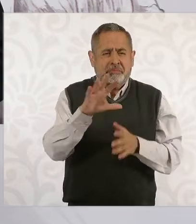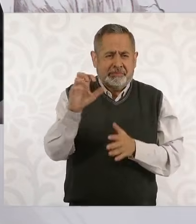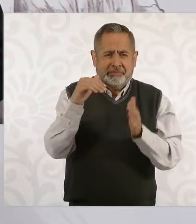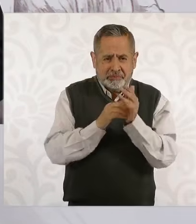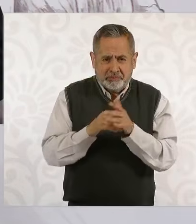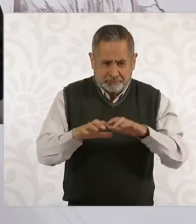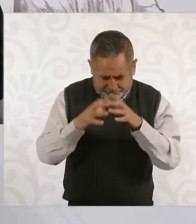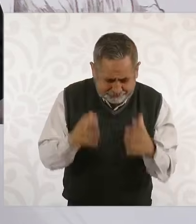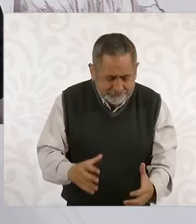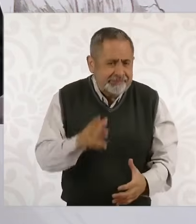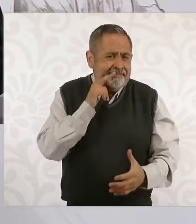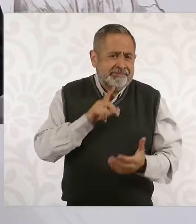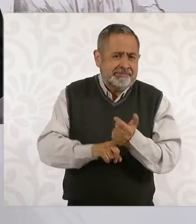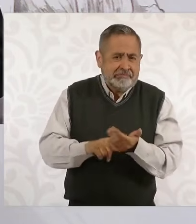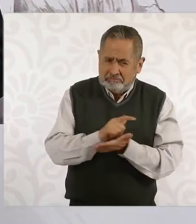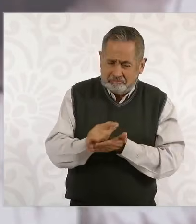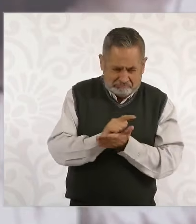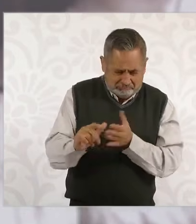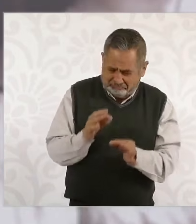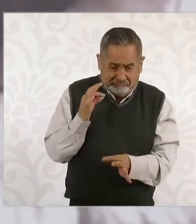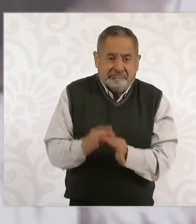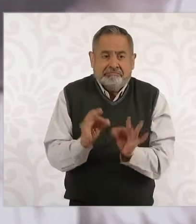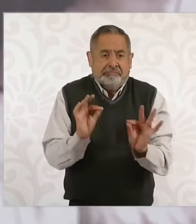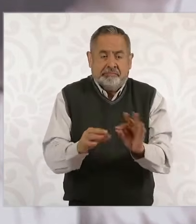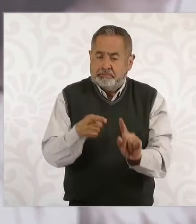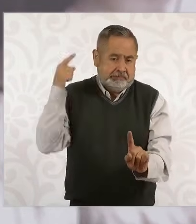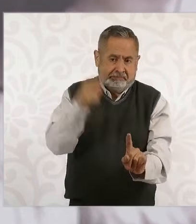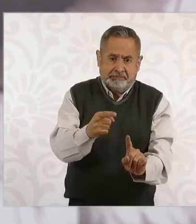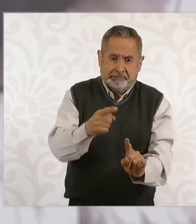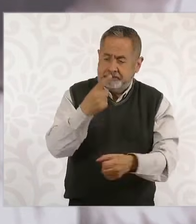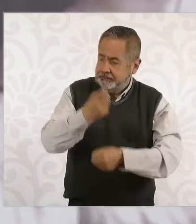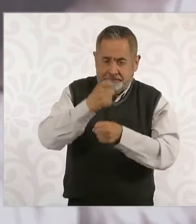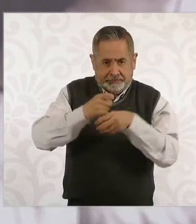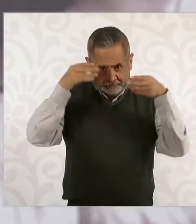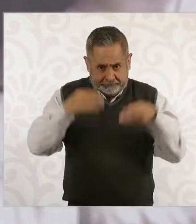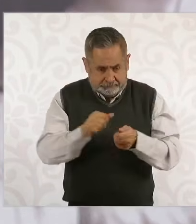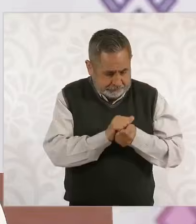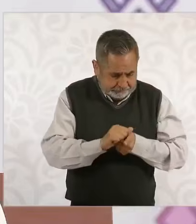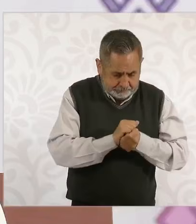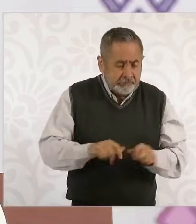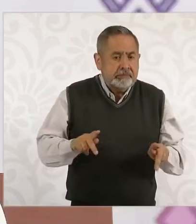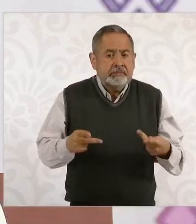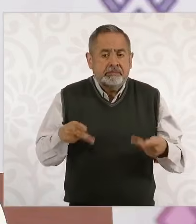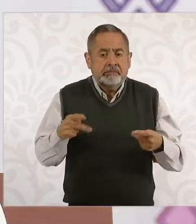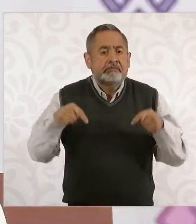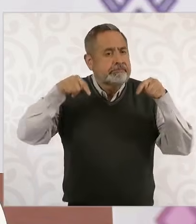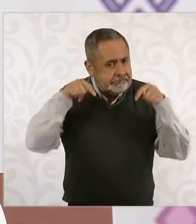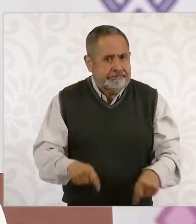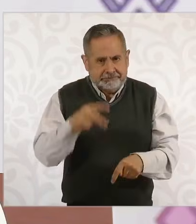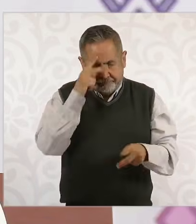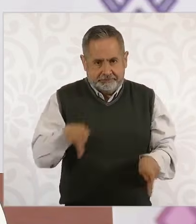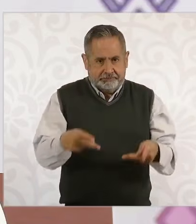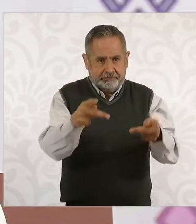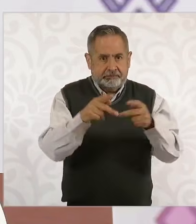1.500.000 barriles, y entonces la prioridad de la política energética es procesar internamente el crudo que necesitamos. Si se